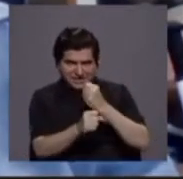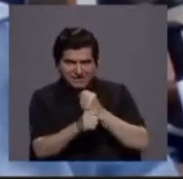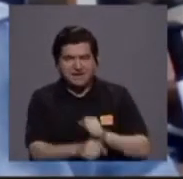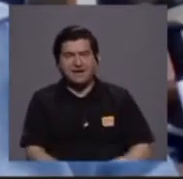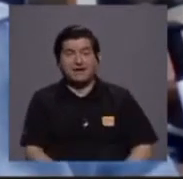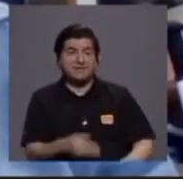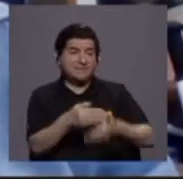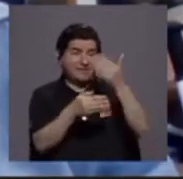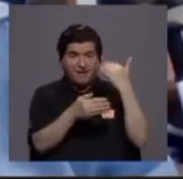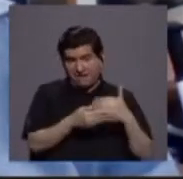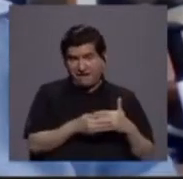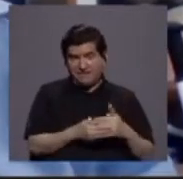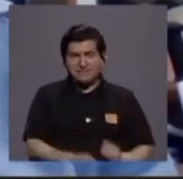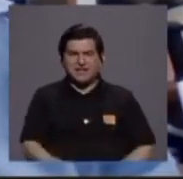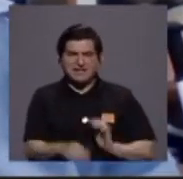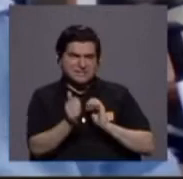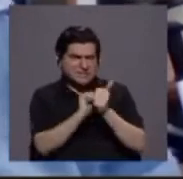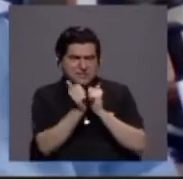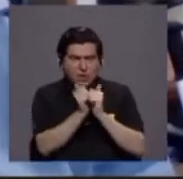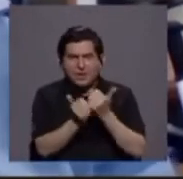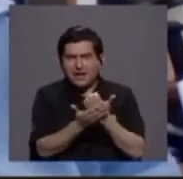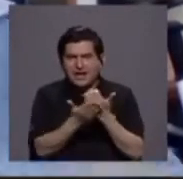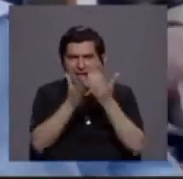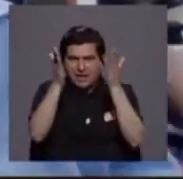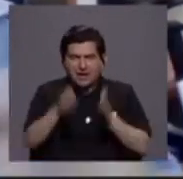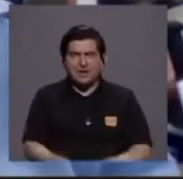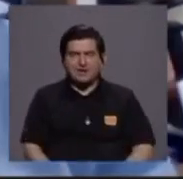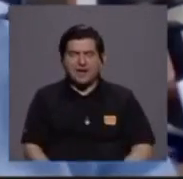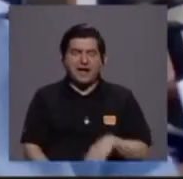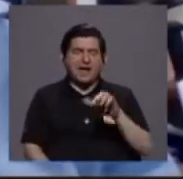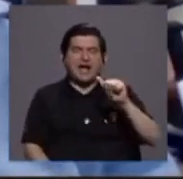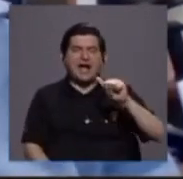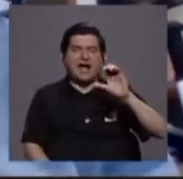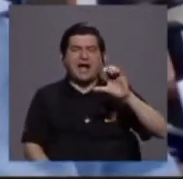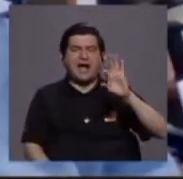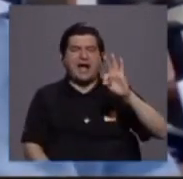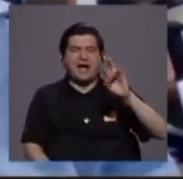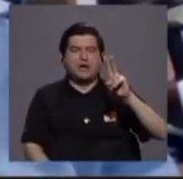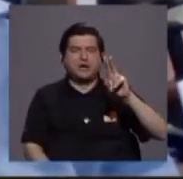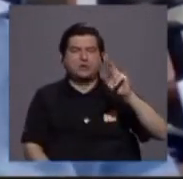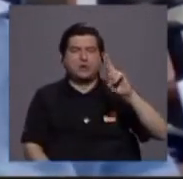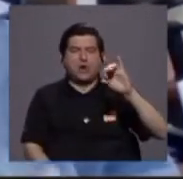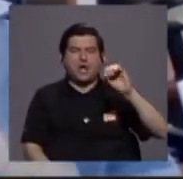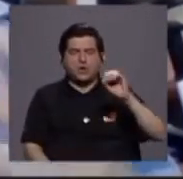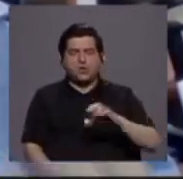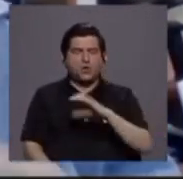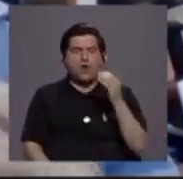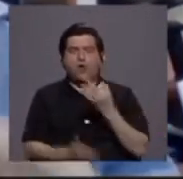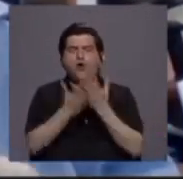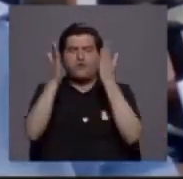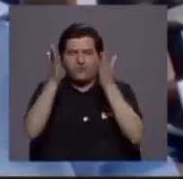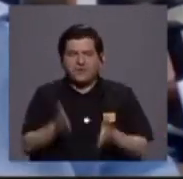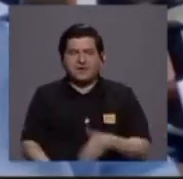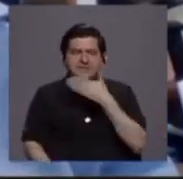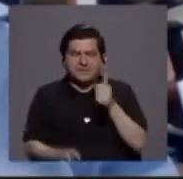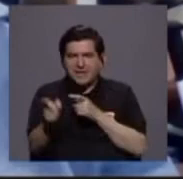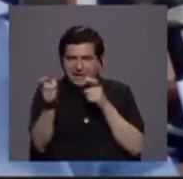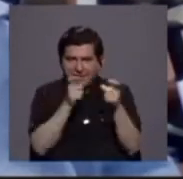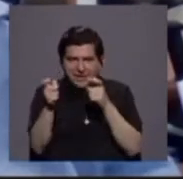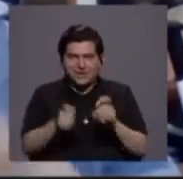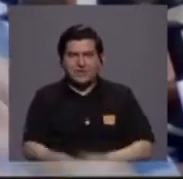pues antes la competencia del economista pues era el actuario, o no sé, el financiero, ¿no? Que a lo mejor manejaba mejor